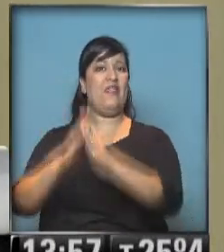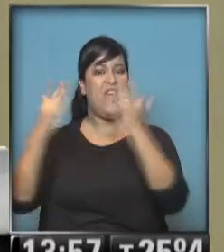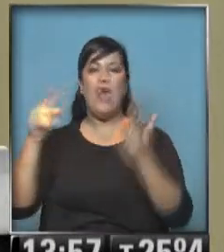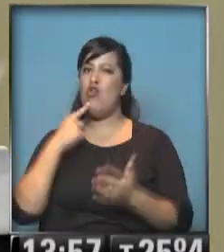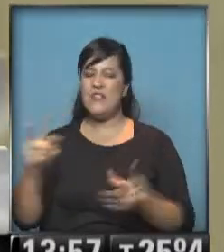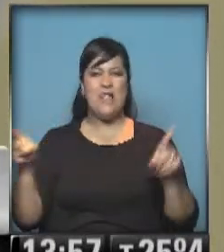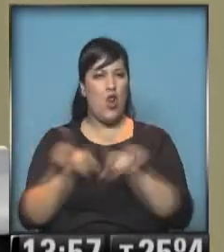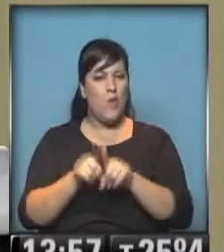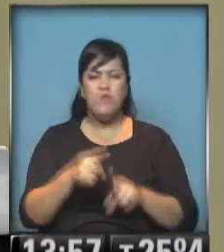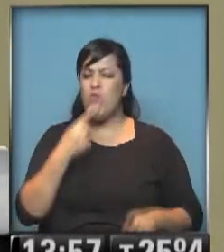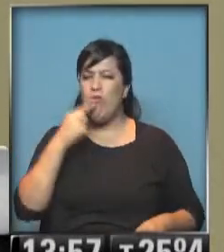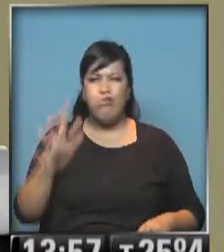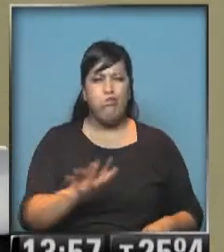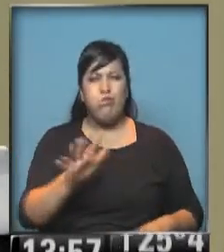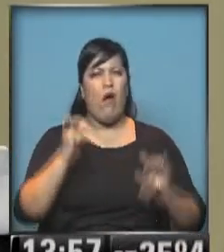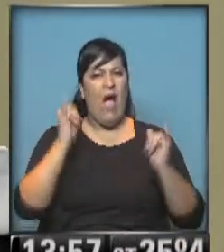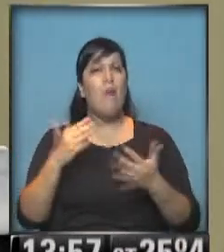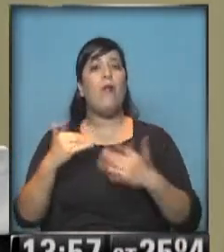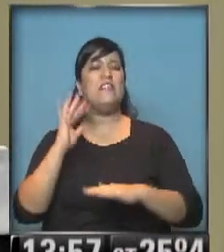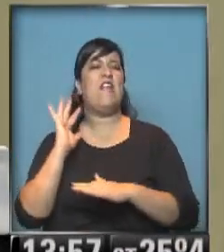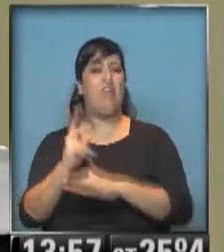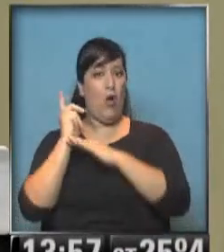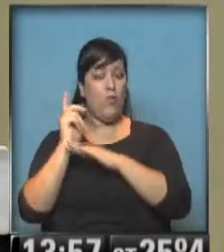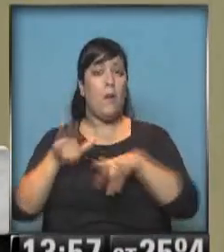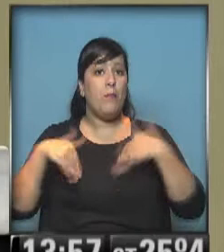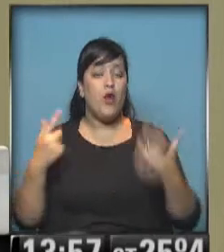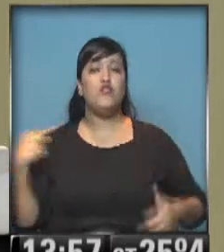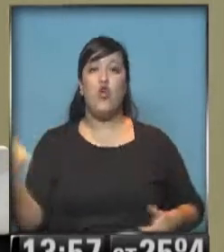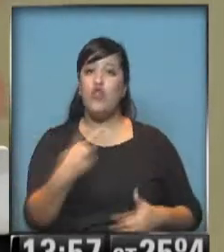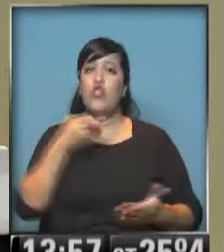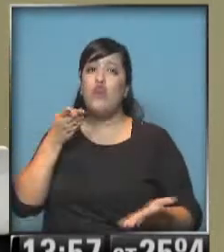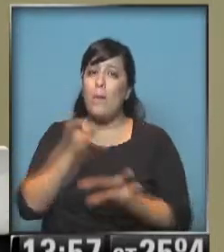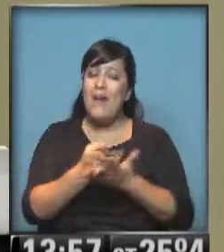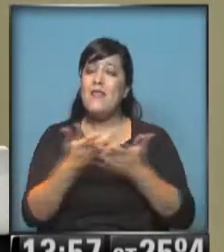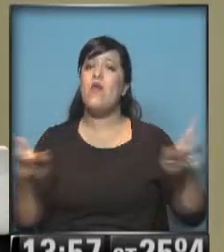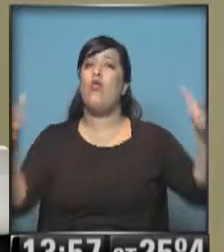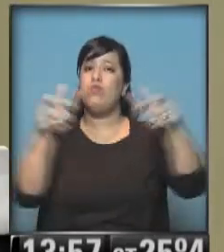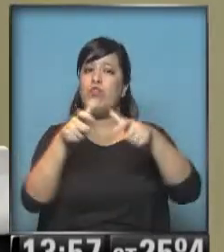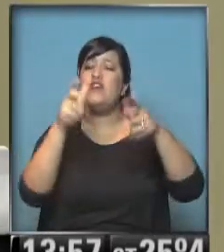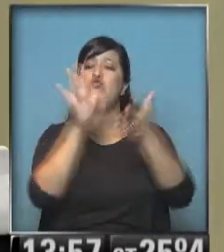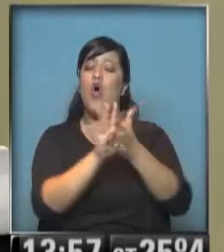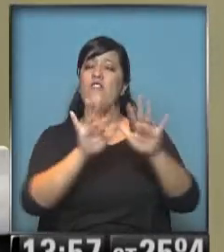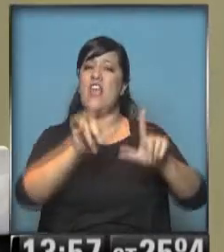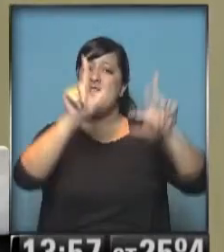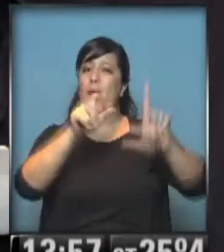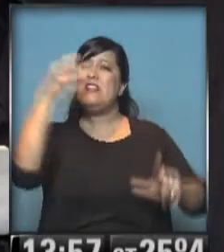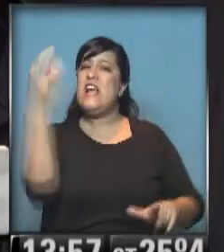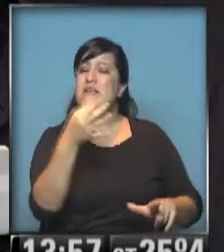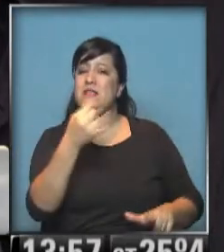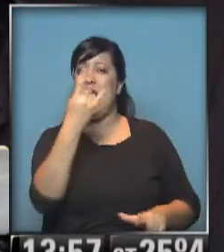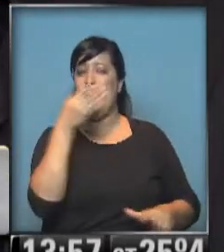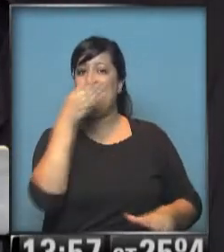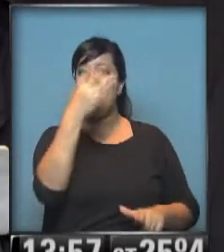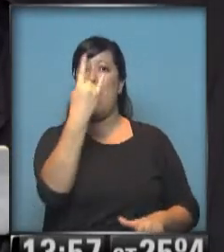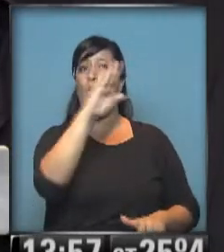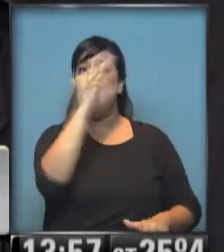eso, dudas con posibilidad de fraude. Por eso nosotros hemos pedido una auditoría informática a la Universidad de Buenos Aires para que se